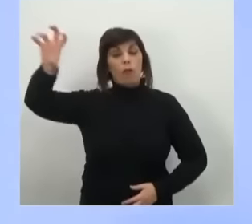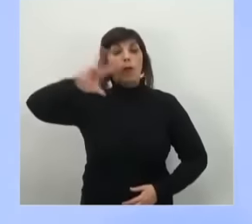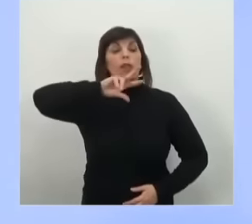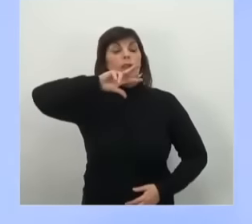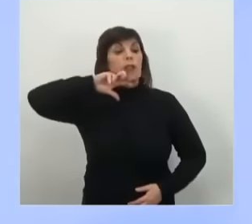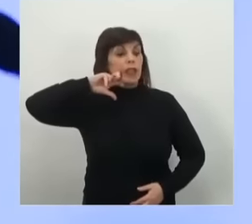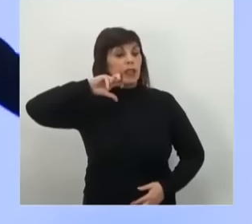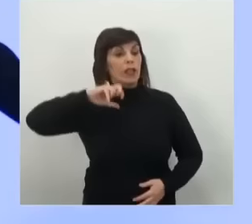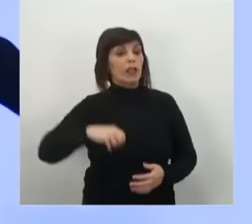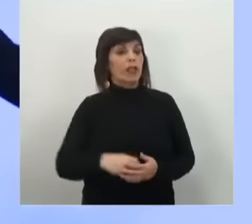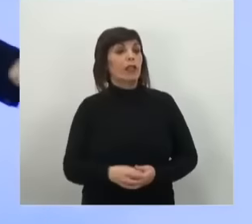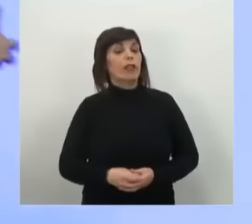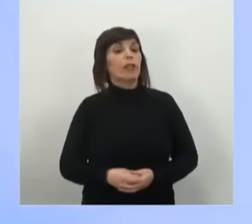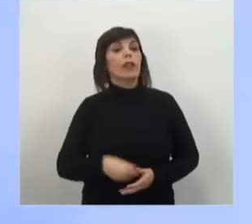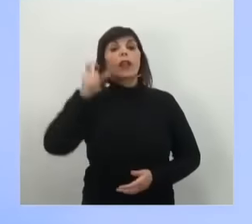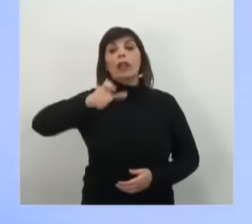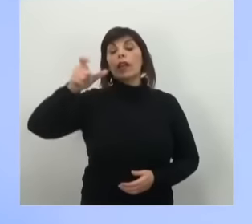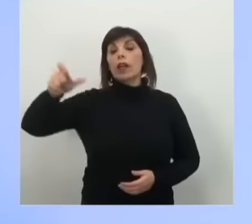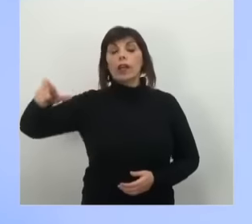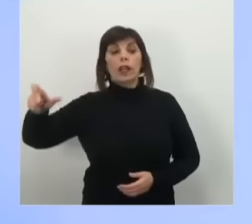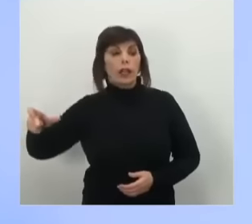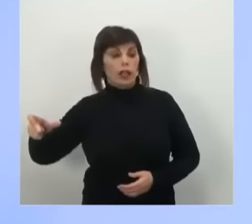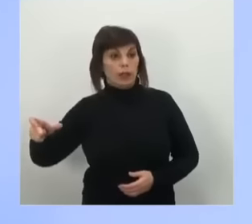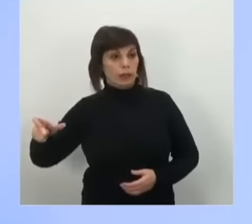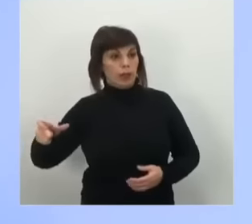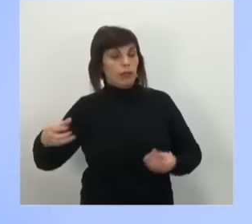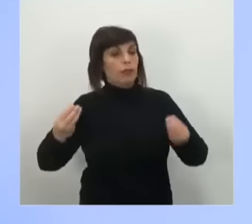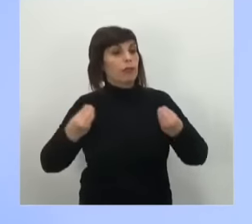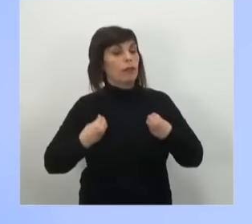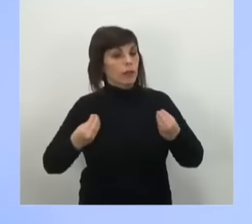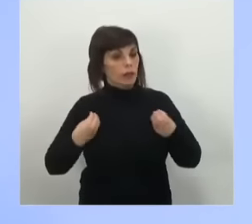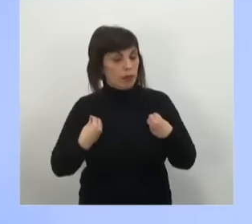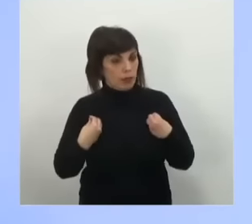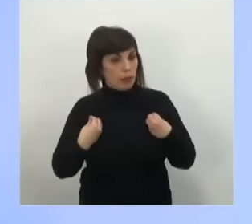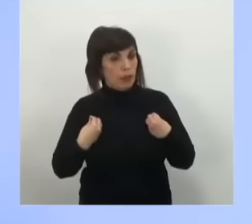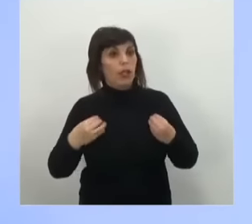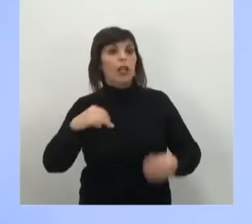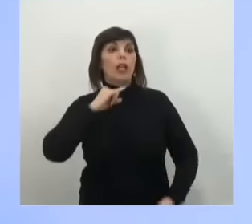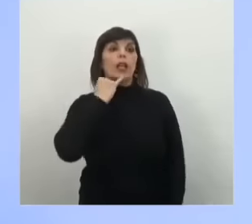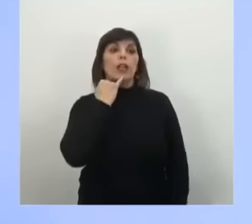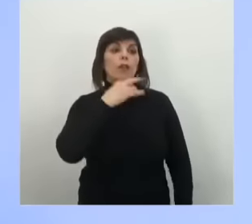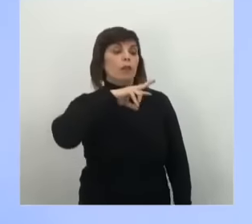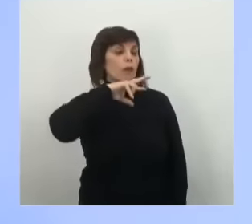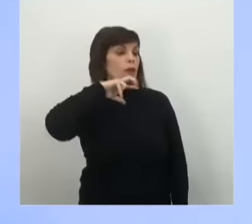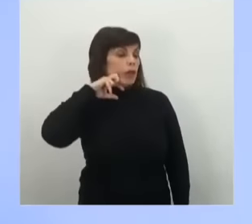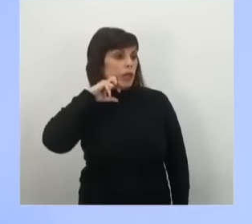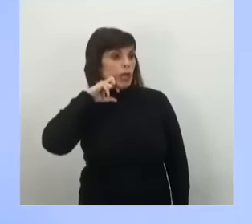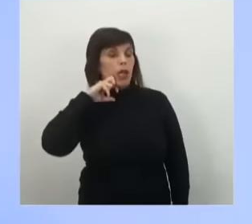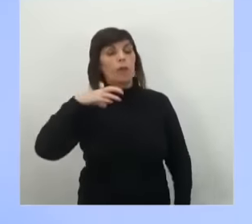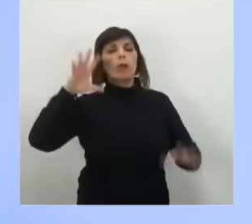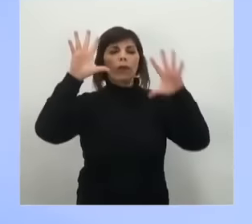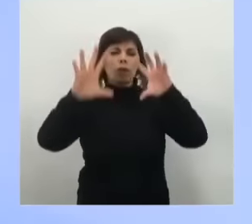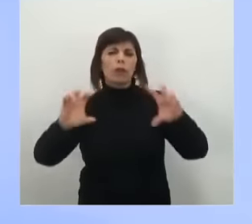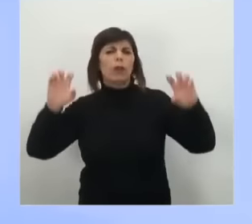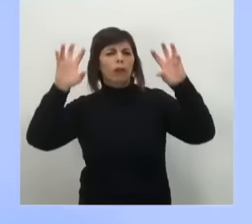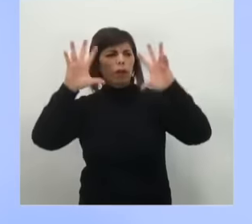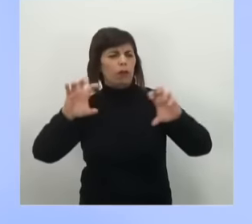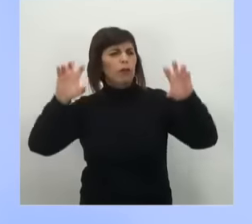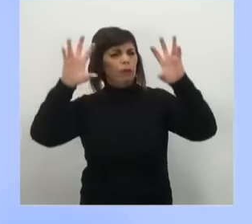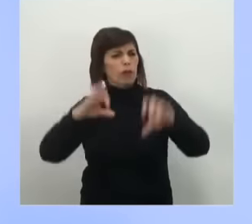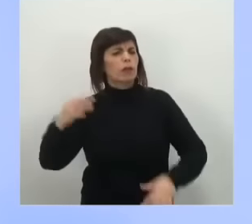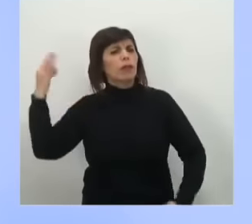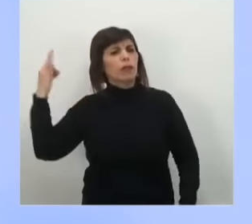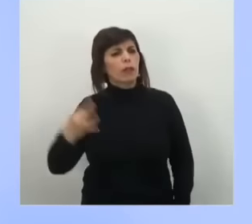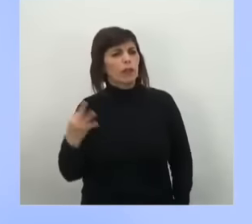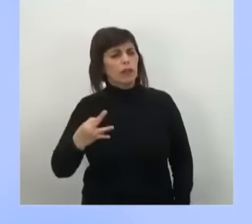los que viven allí en Israel cuando uno está obligado a aprenderse el lenguaje si uno no aprende el lenguaje está en serios problemas de verdad